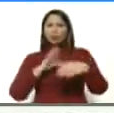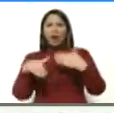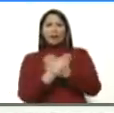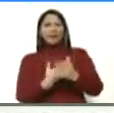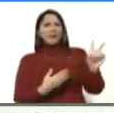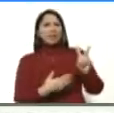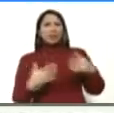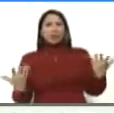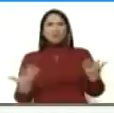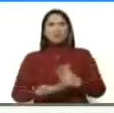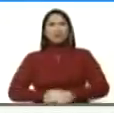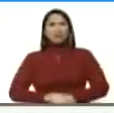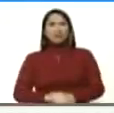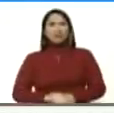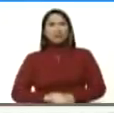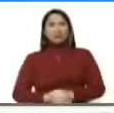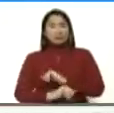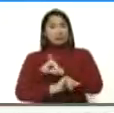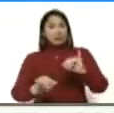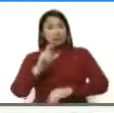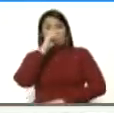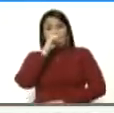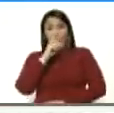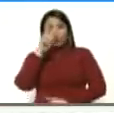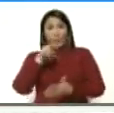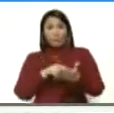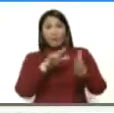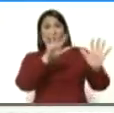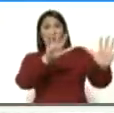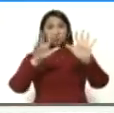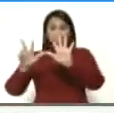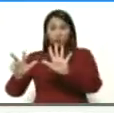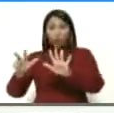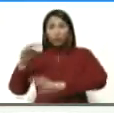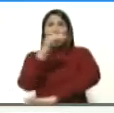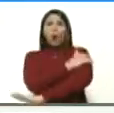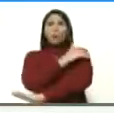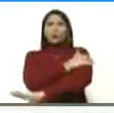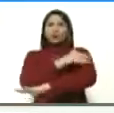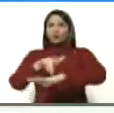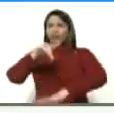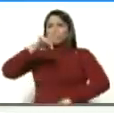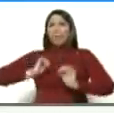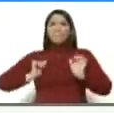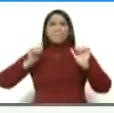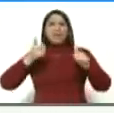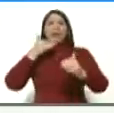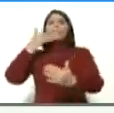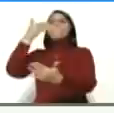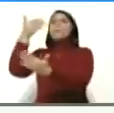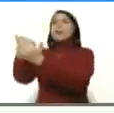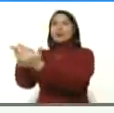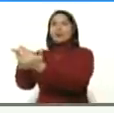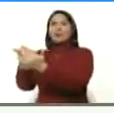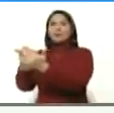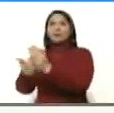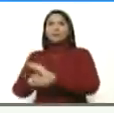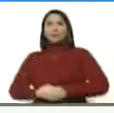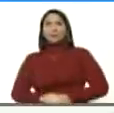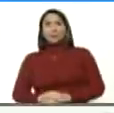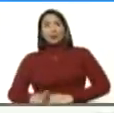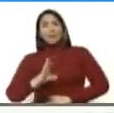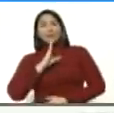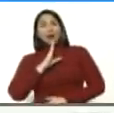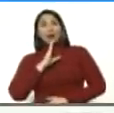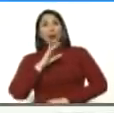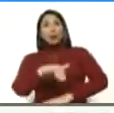Venezuela. Ya en el año 2018, la oposición extremista comienza a pedir que el Banco